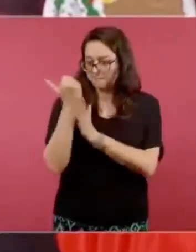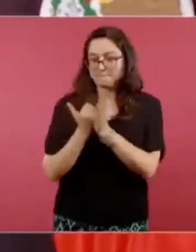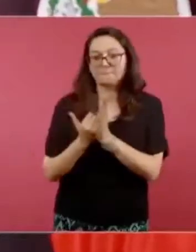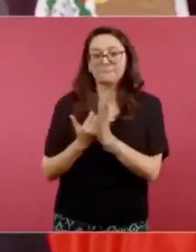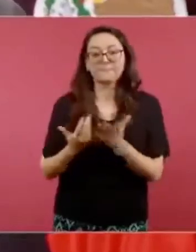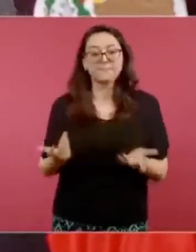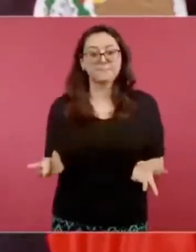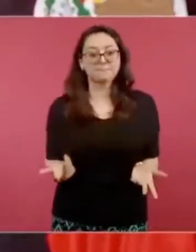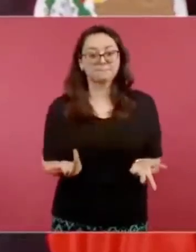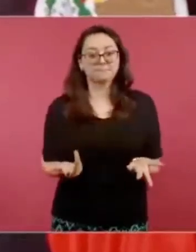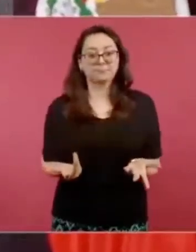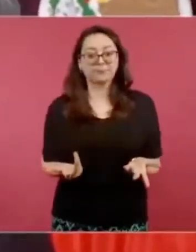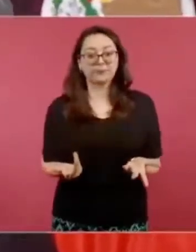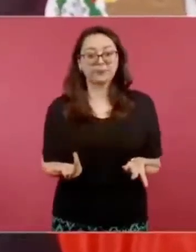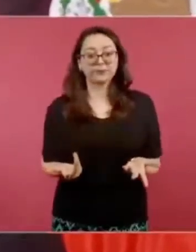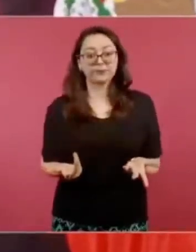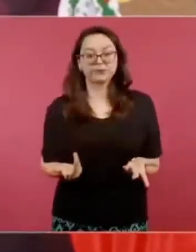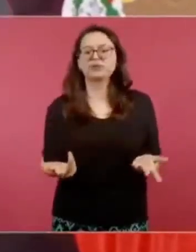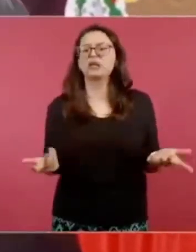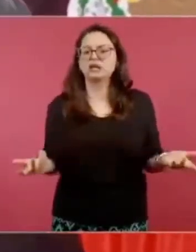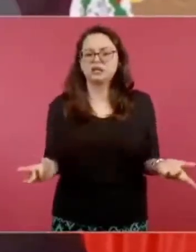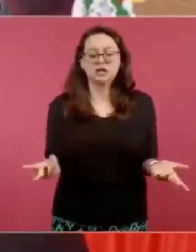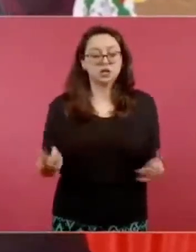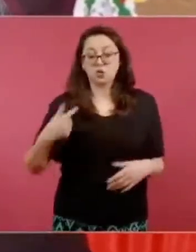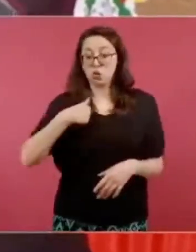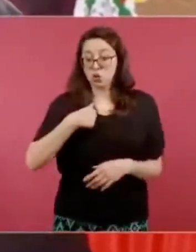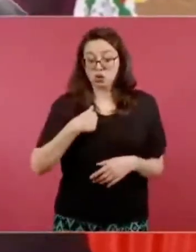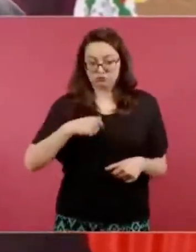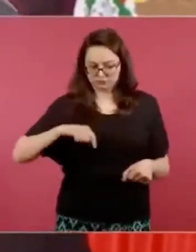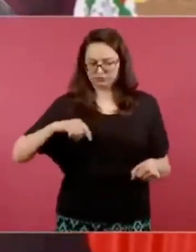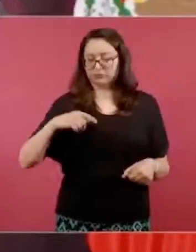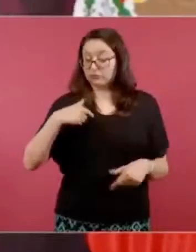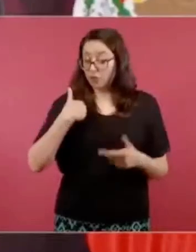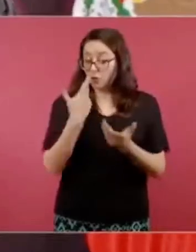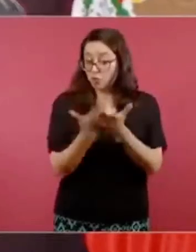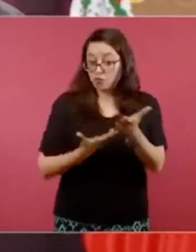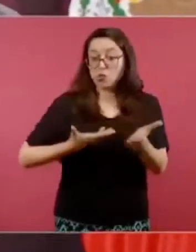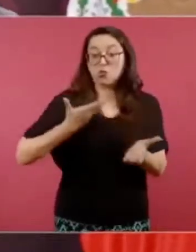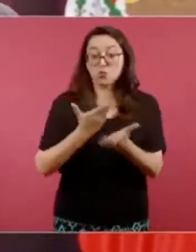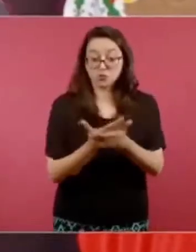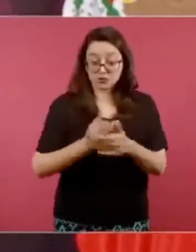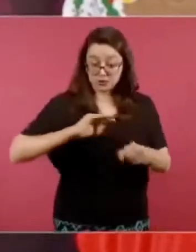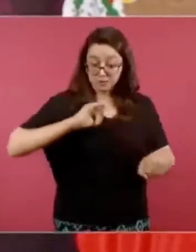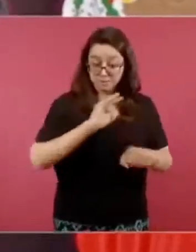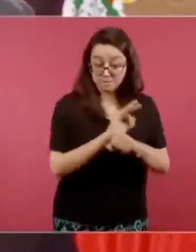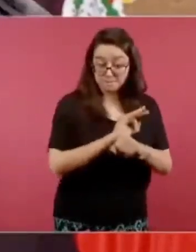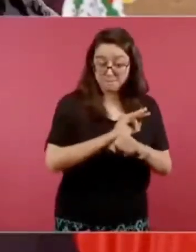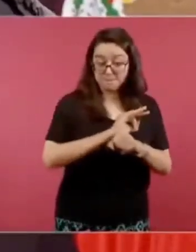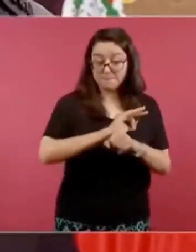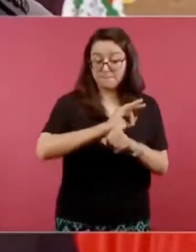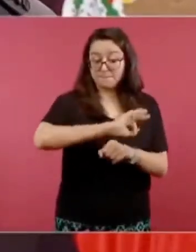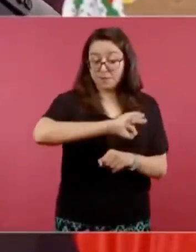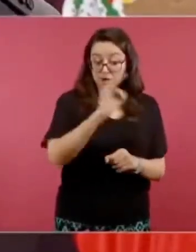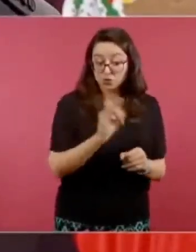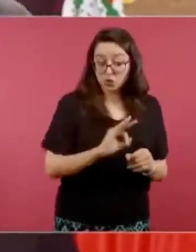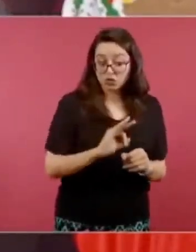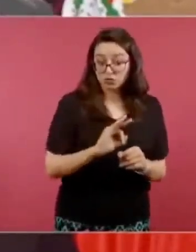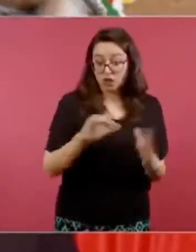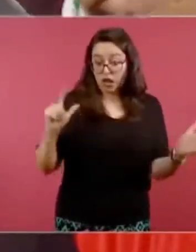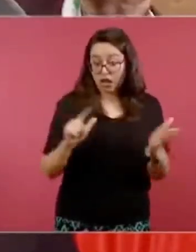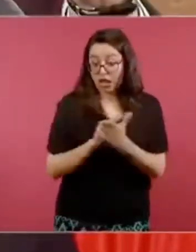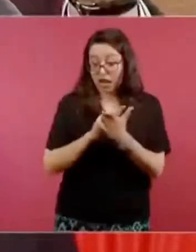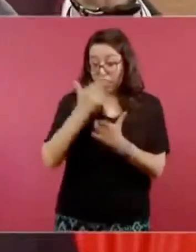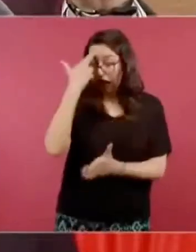Claro, todo legal, ¿sí? Estaba permitido, está permitido, pero de